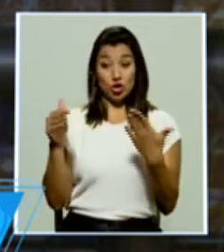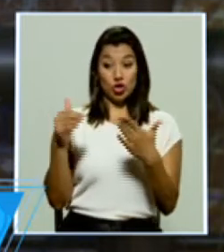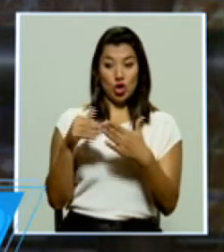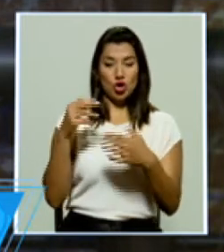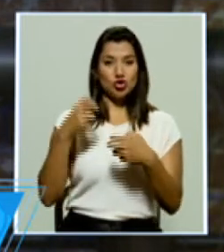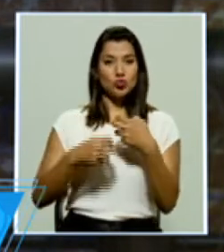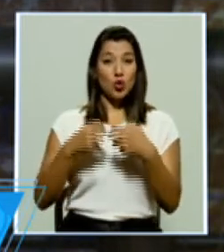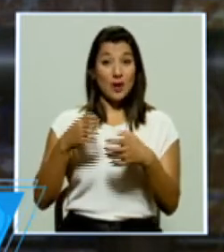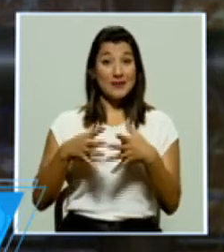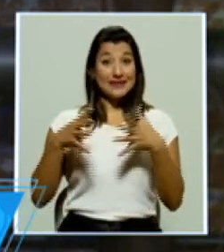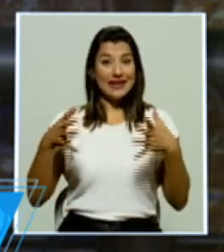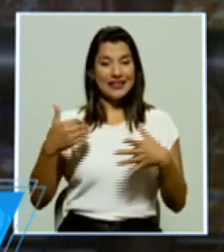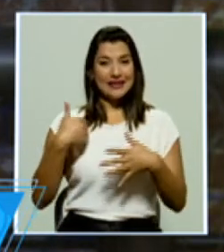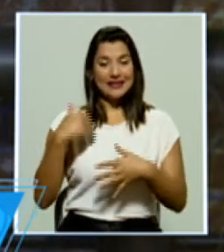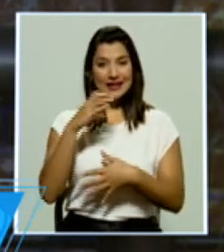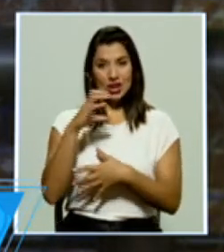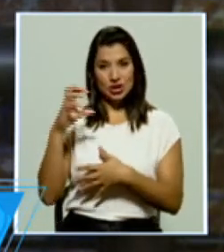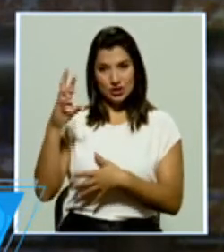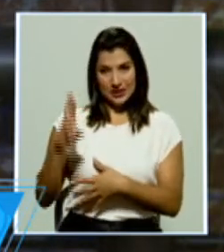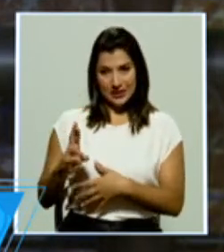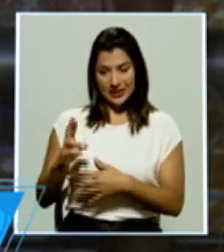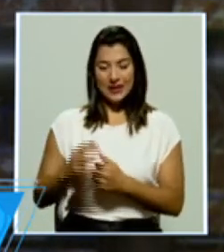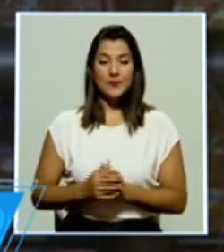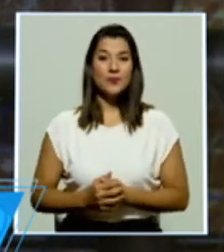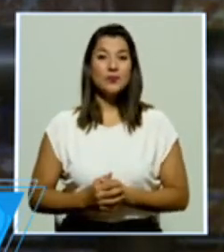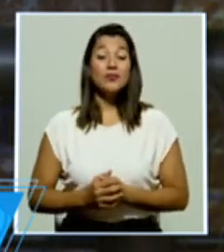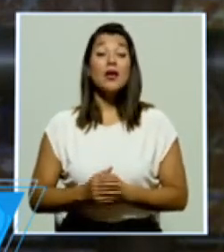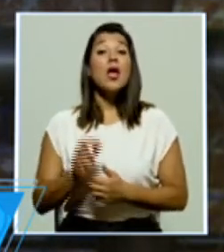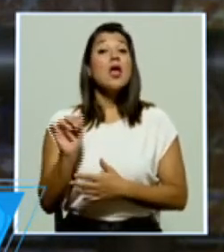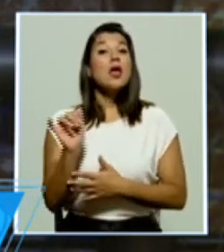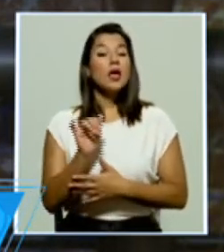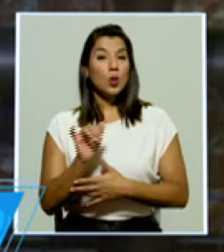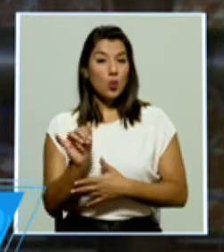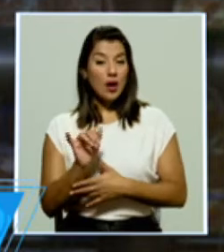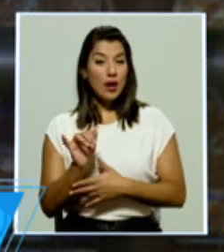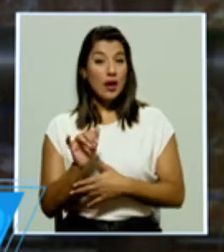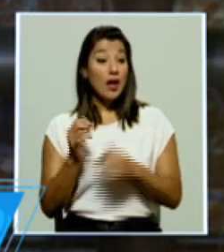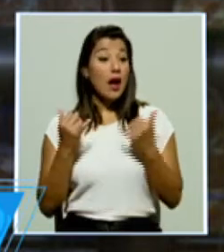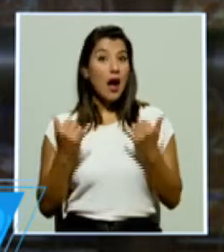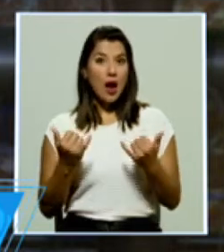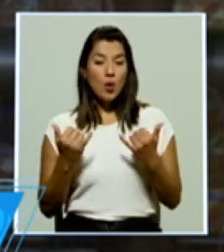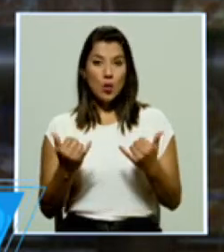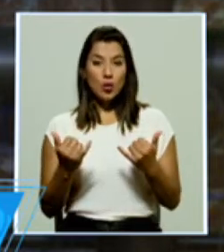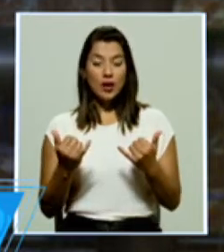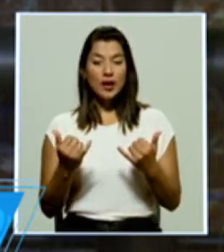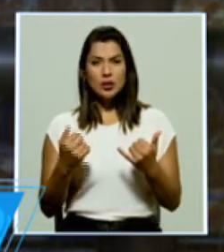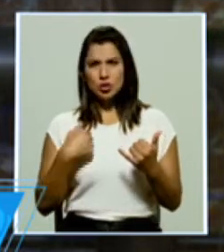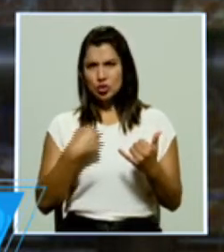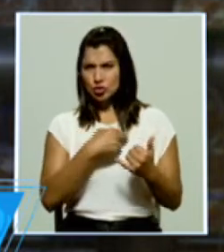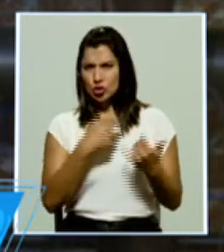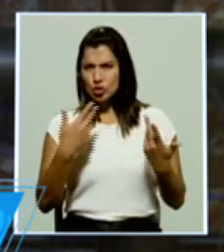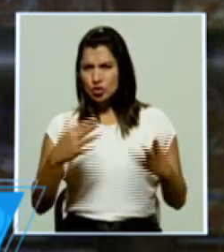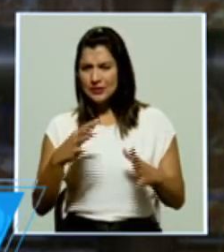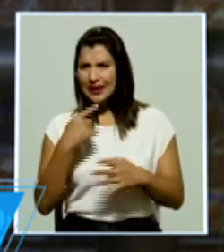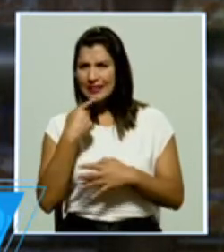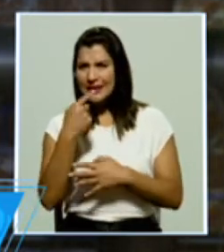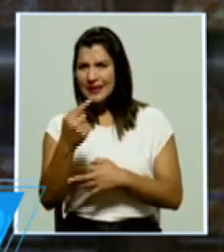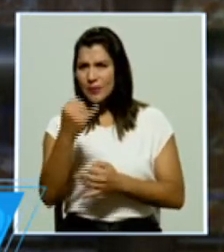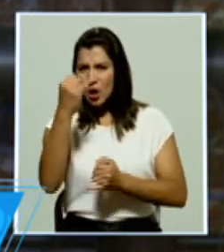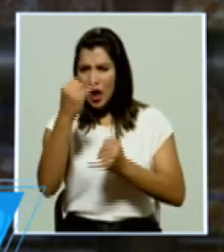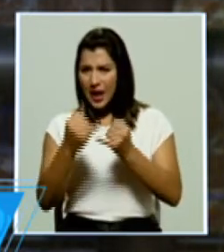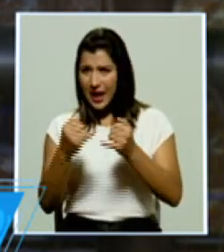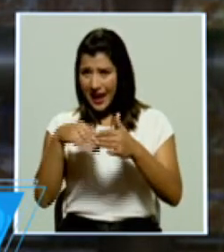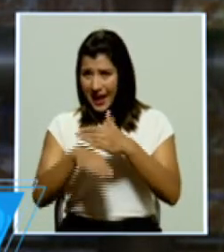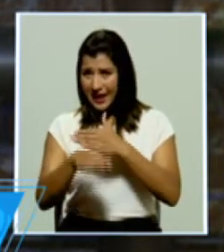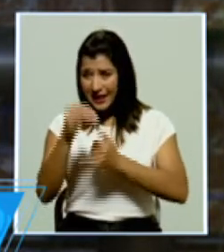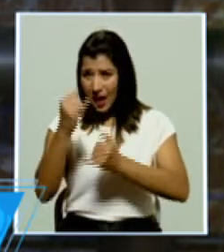problemas que tiene el país. En todo caso, ahora vamos, y lo dijimos, la última sesión